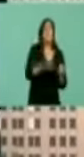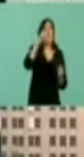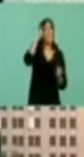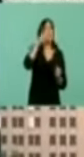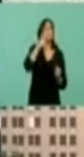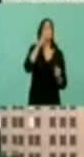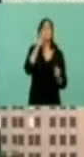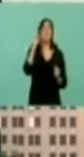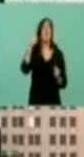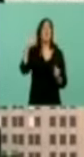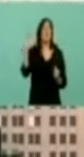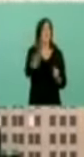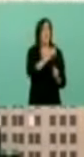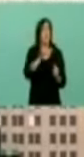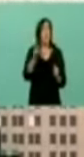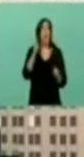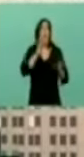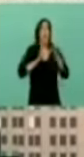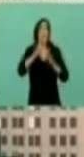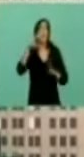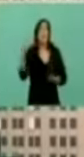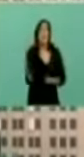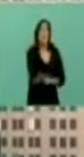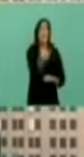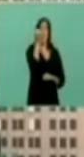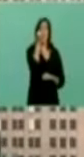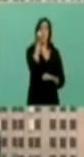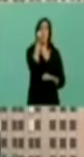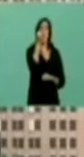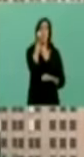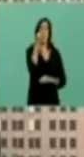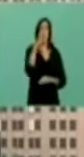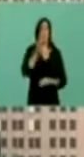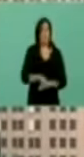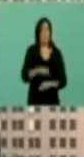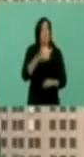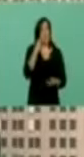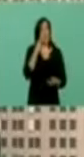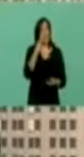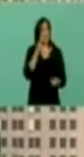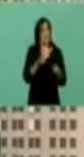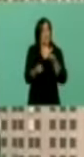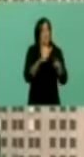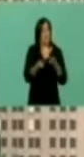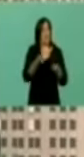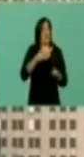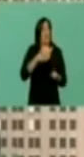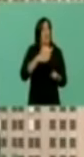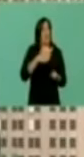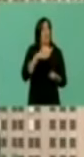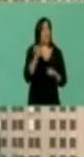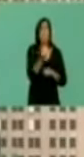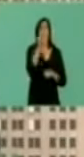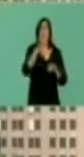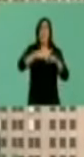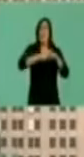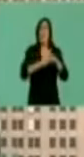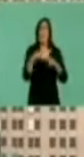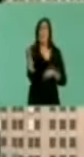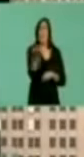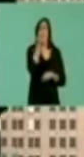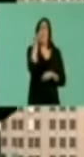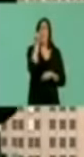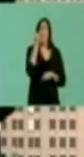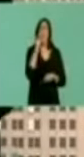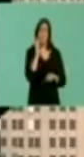claro. Es un modelo de recuperación de la soberanía y del control de un instrumento fundamental porque